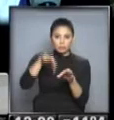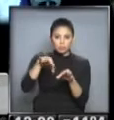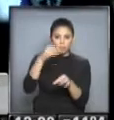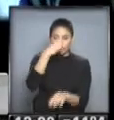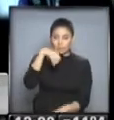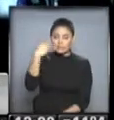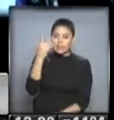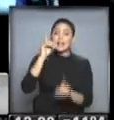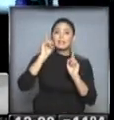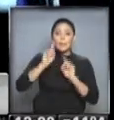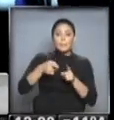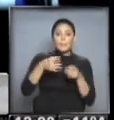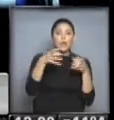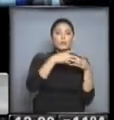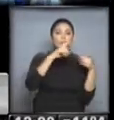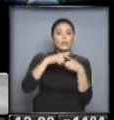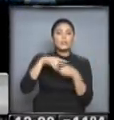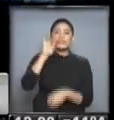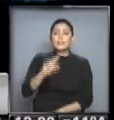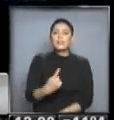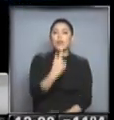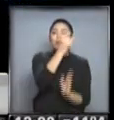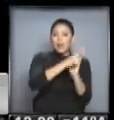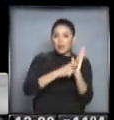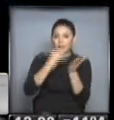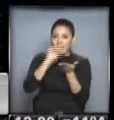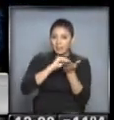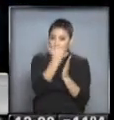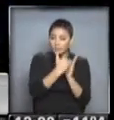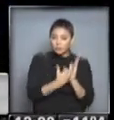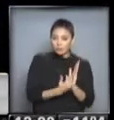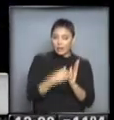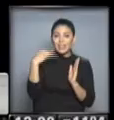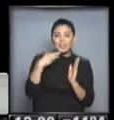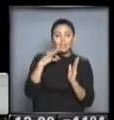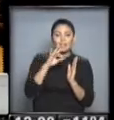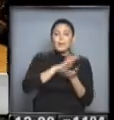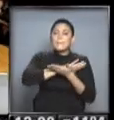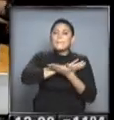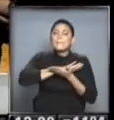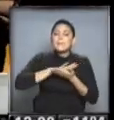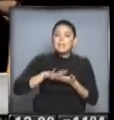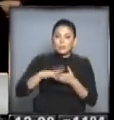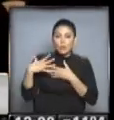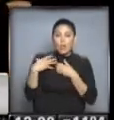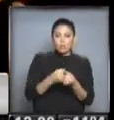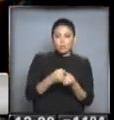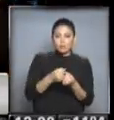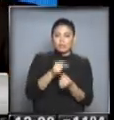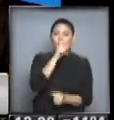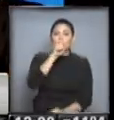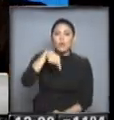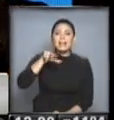aún para aquellas que postulen una única lista de precandidatos, debiendo reunir un umbral de apoyo mínimo equivalente